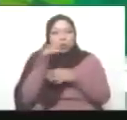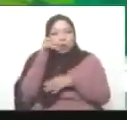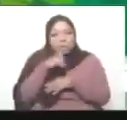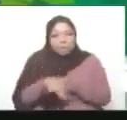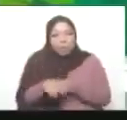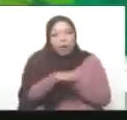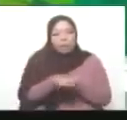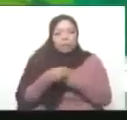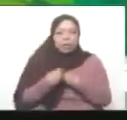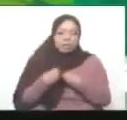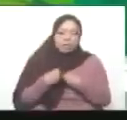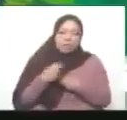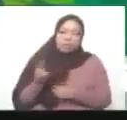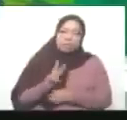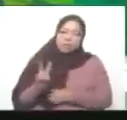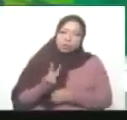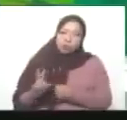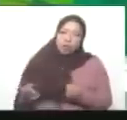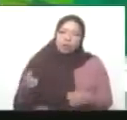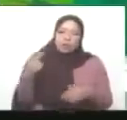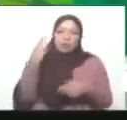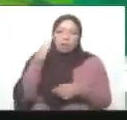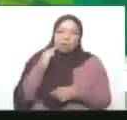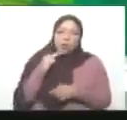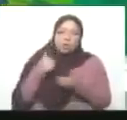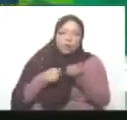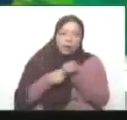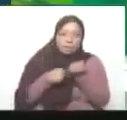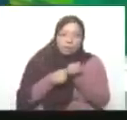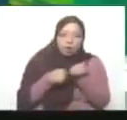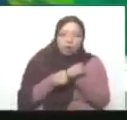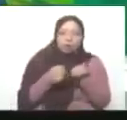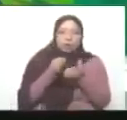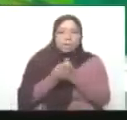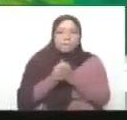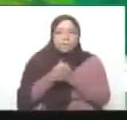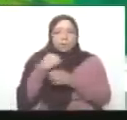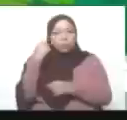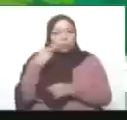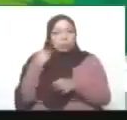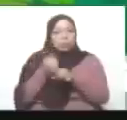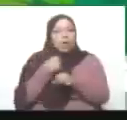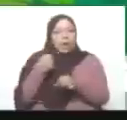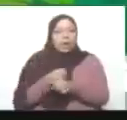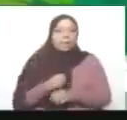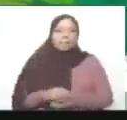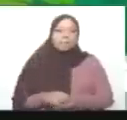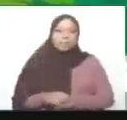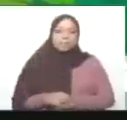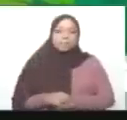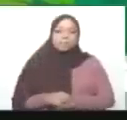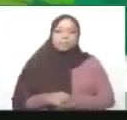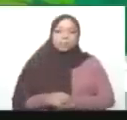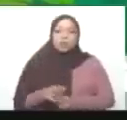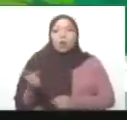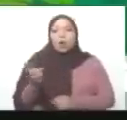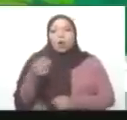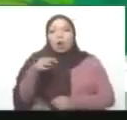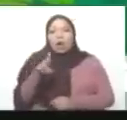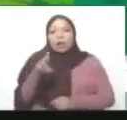pueblo el ejército de Bolívar de Manuel piar nuestros ejércitos de Antonio José de sucre de Rafael